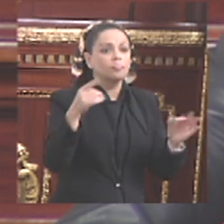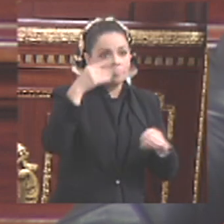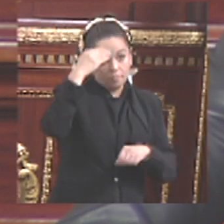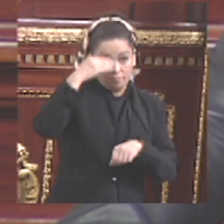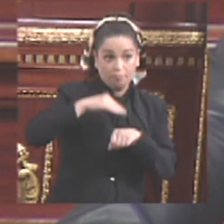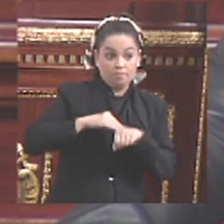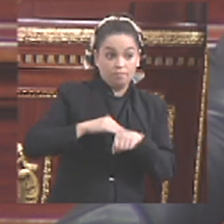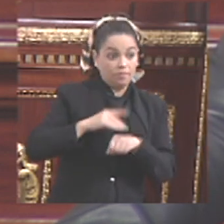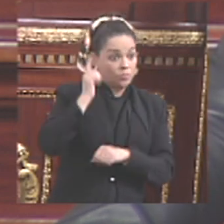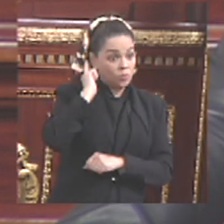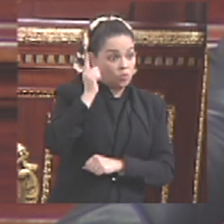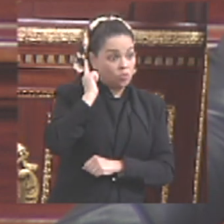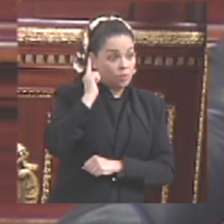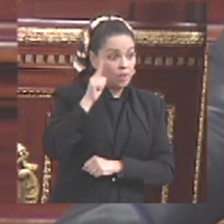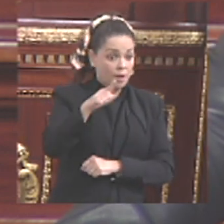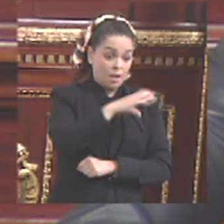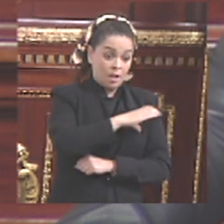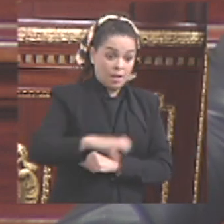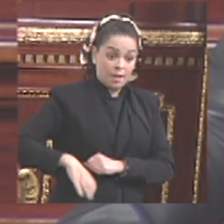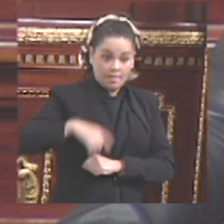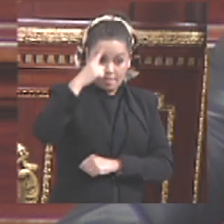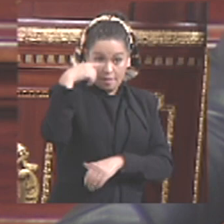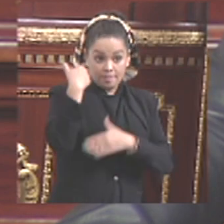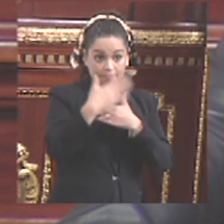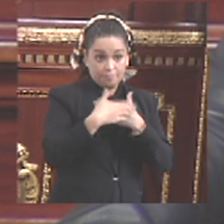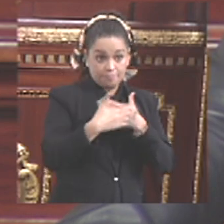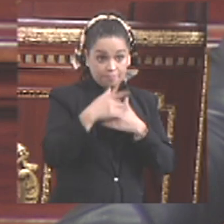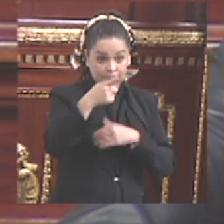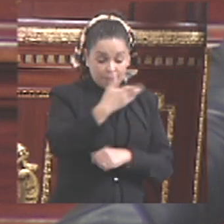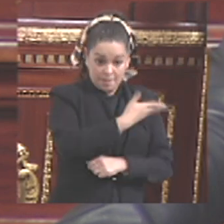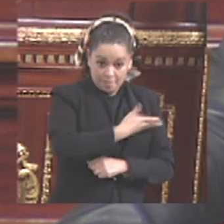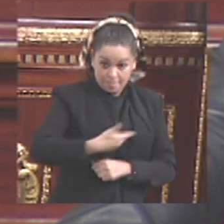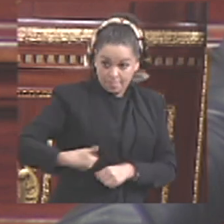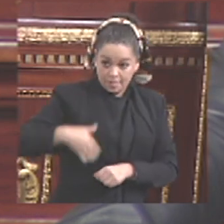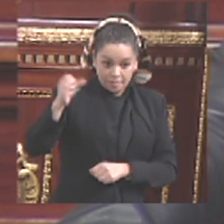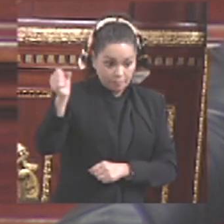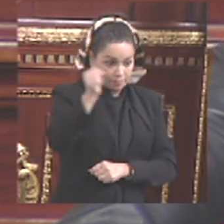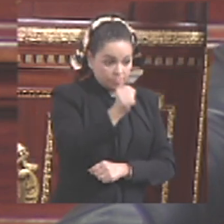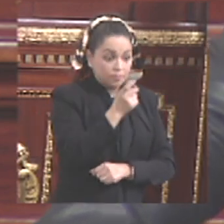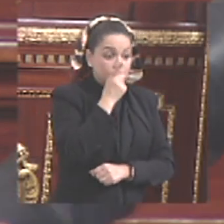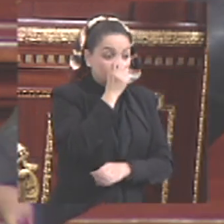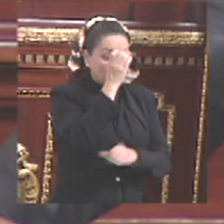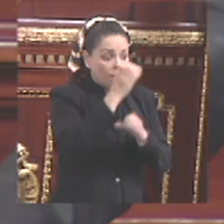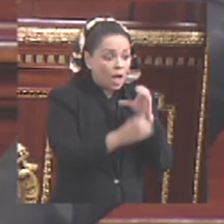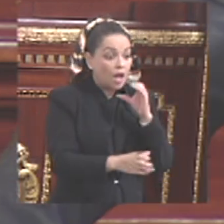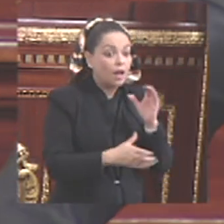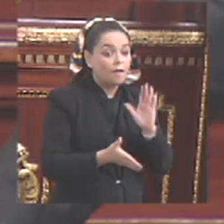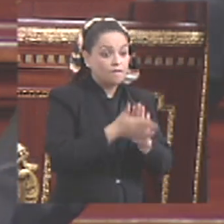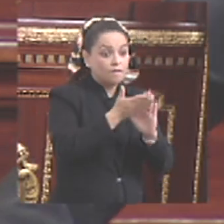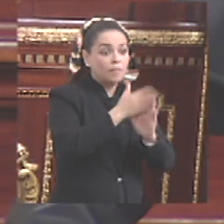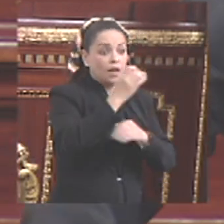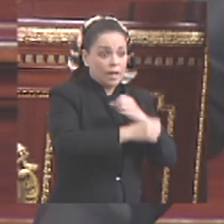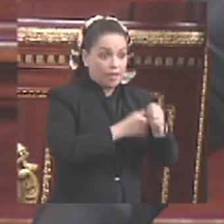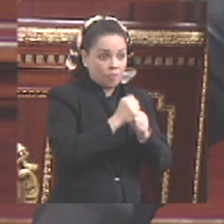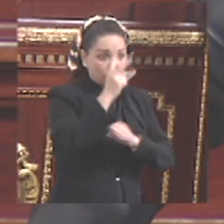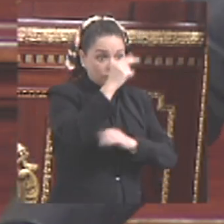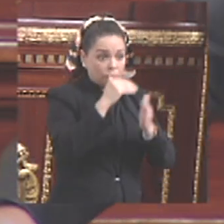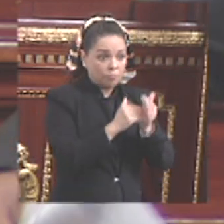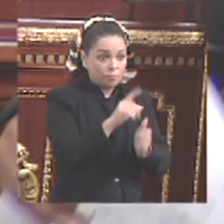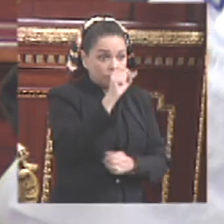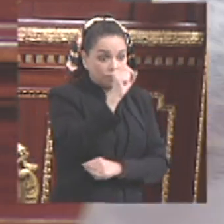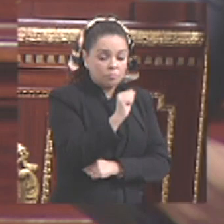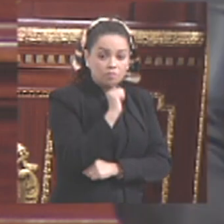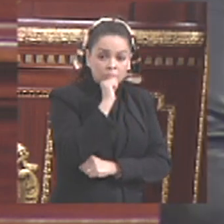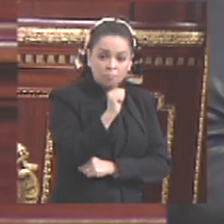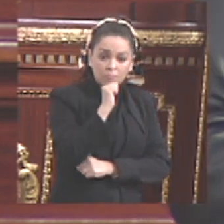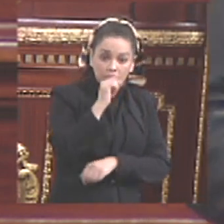la candidata a presidenta dijo que iban a terminar en 2020. Es cuanto, diputada presidenta. Muchas